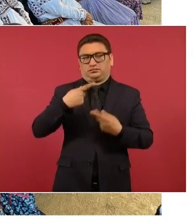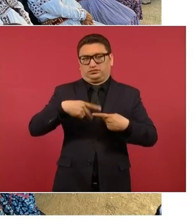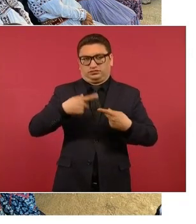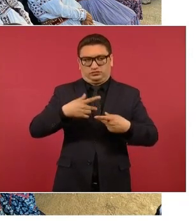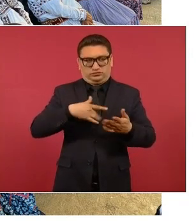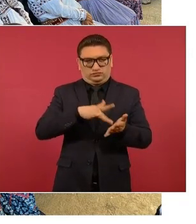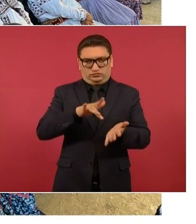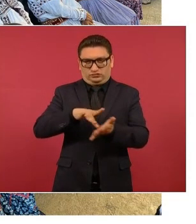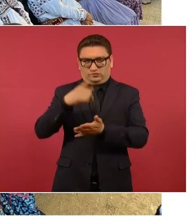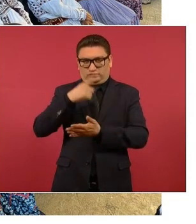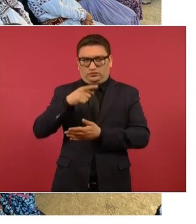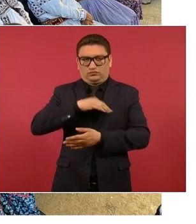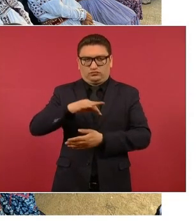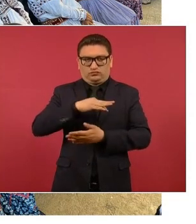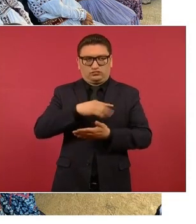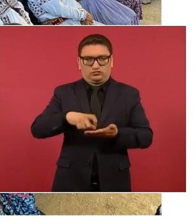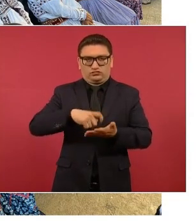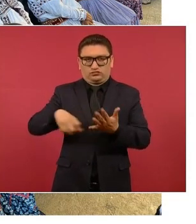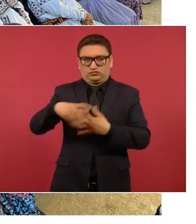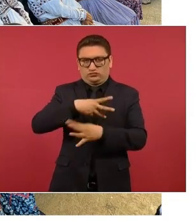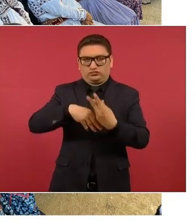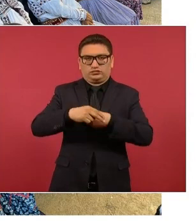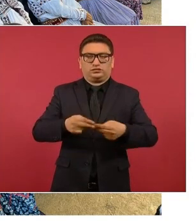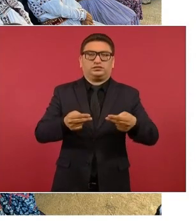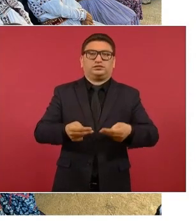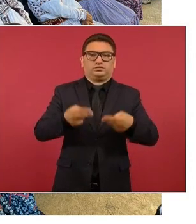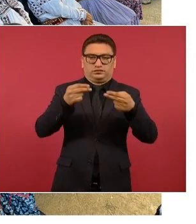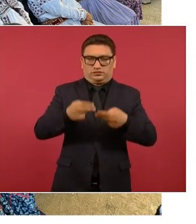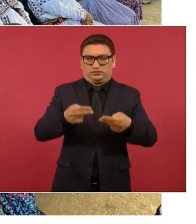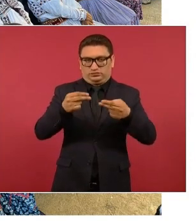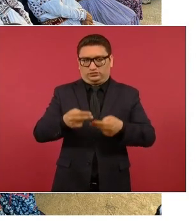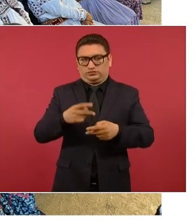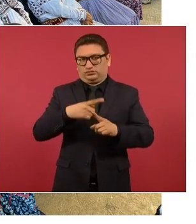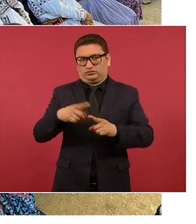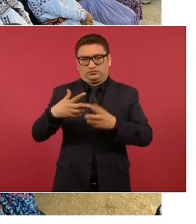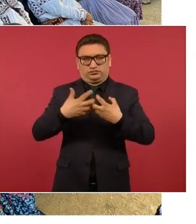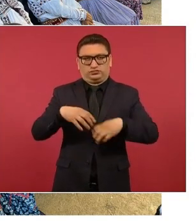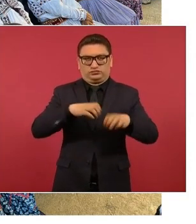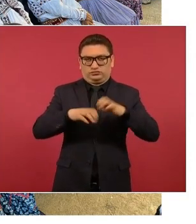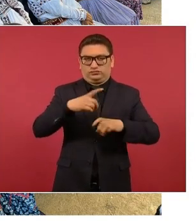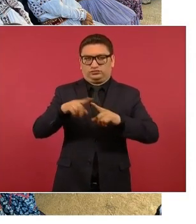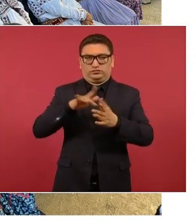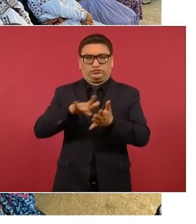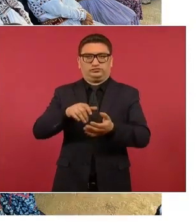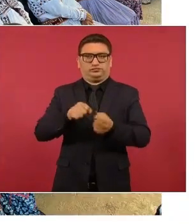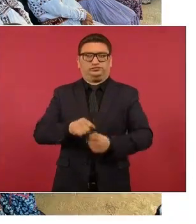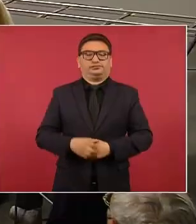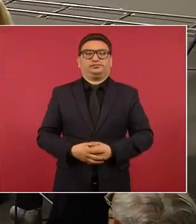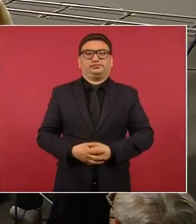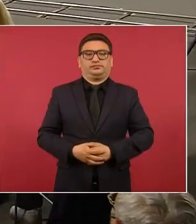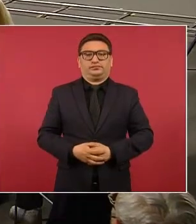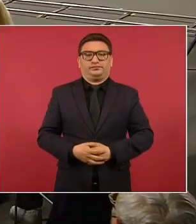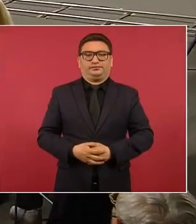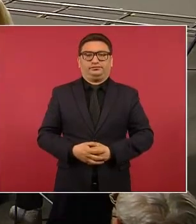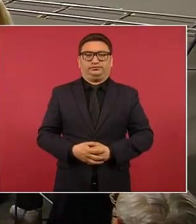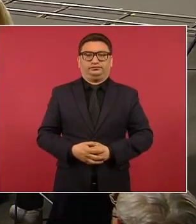gente, también se beneficia el comercio, el mercado interno y la industria. Sería cuánto. Muchas gracias.